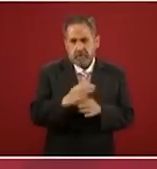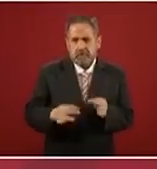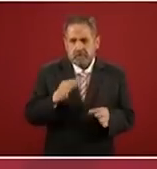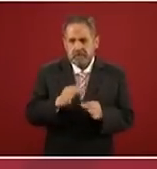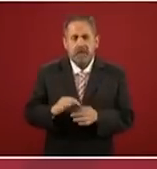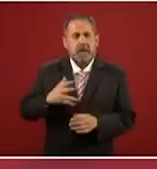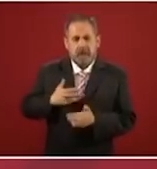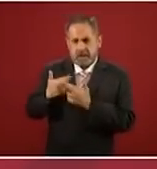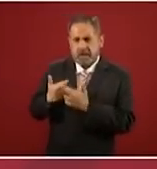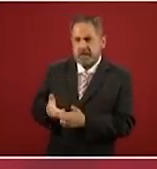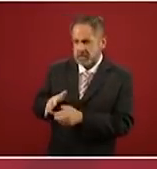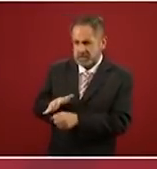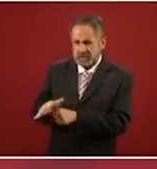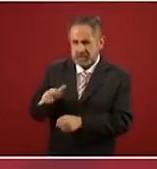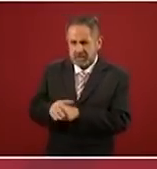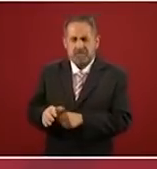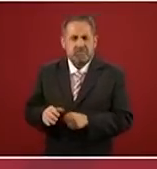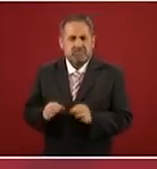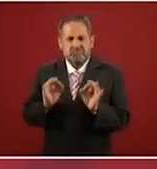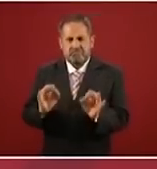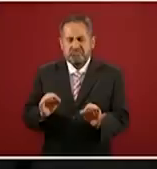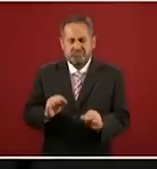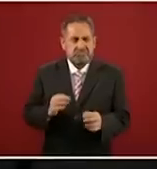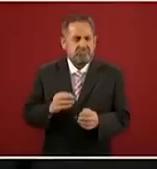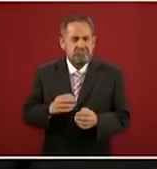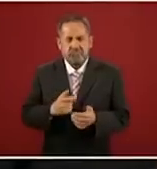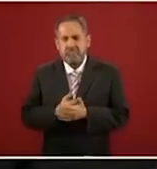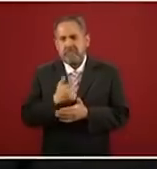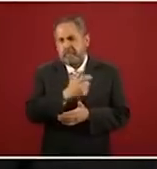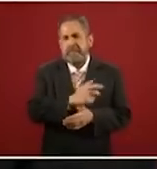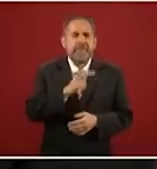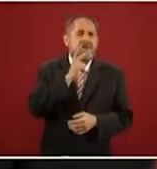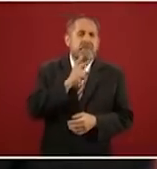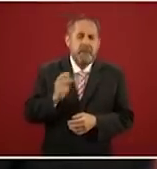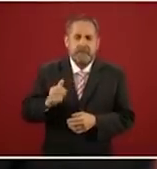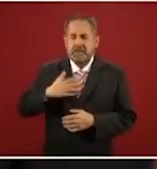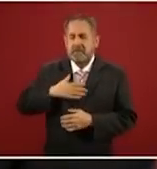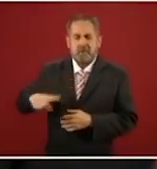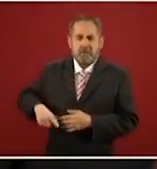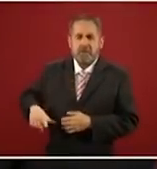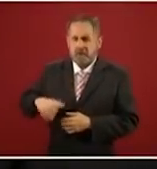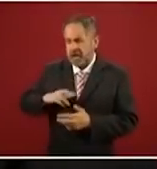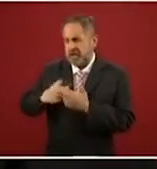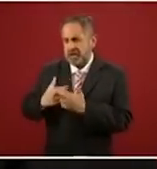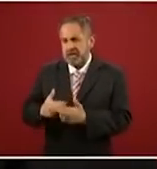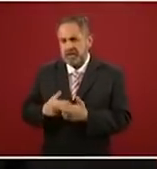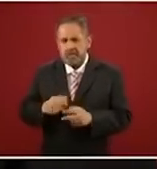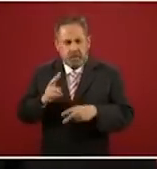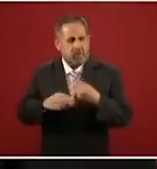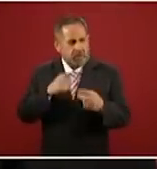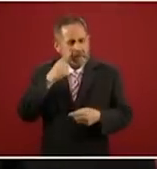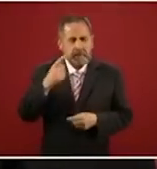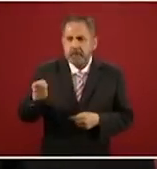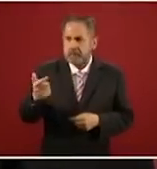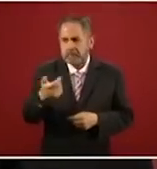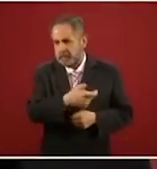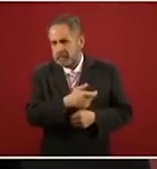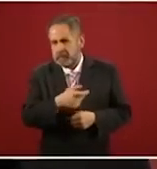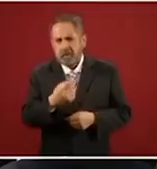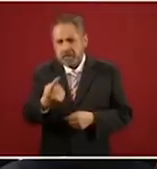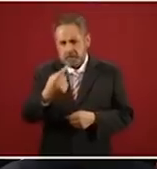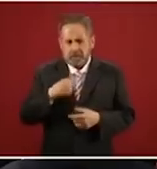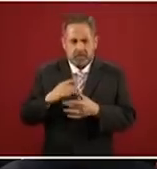recursos suficientes en pemex y en el gobierno entonces vamos a pedir una